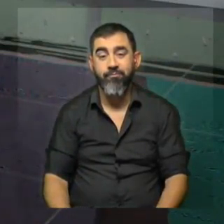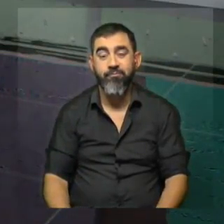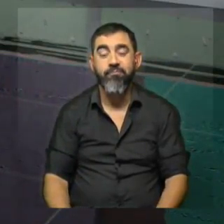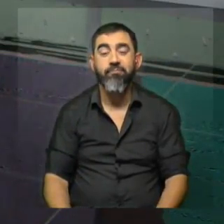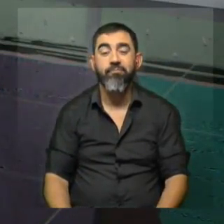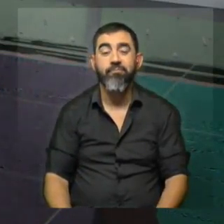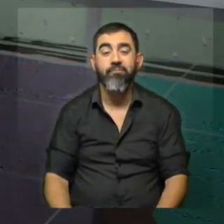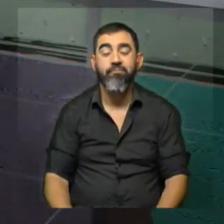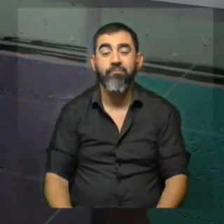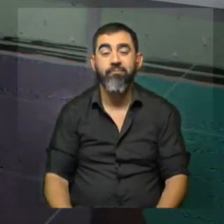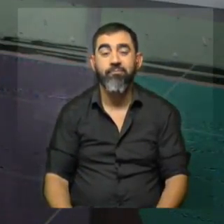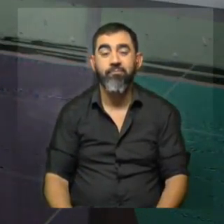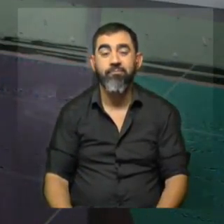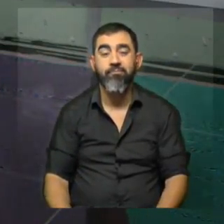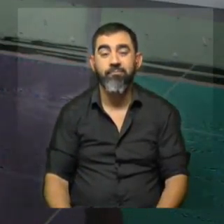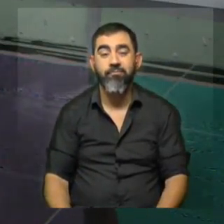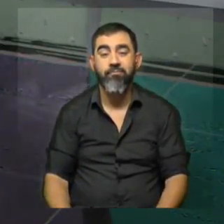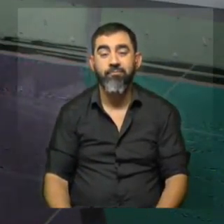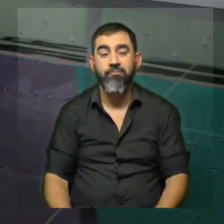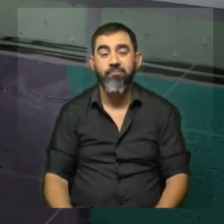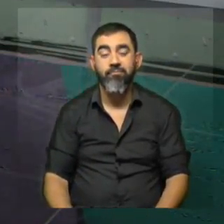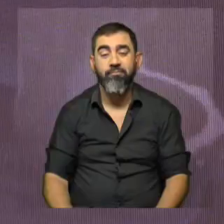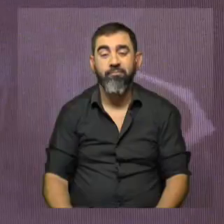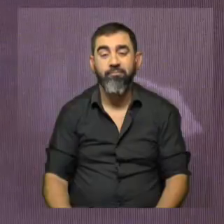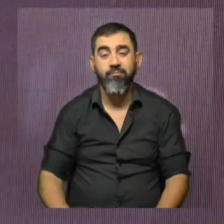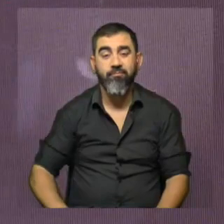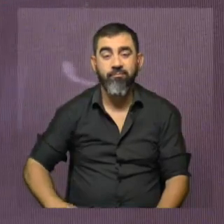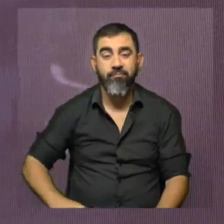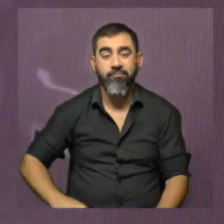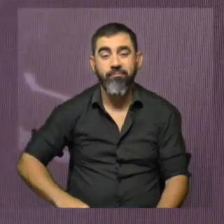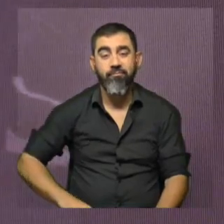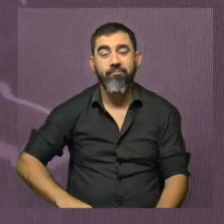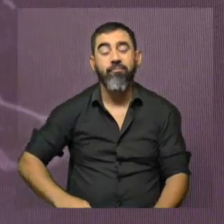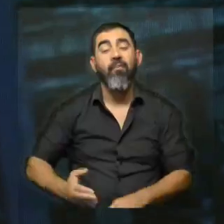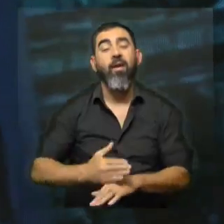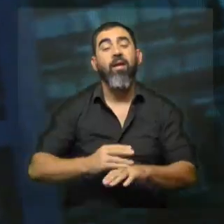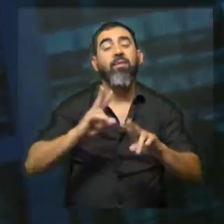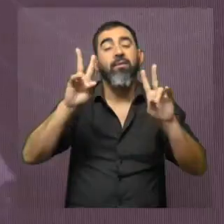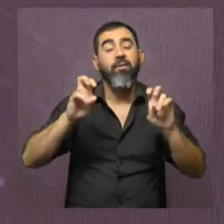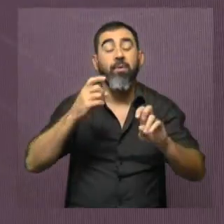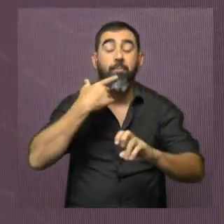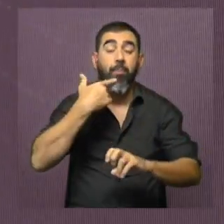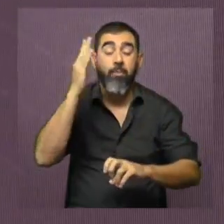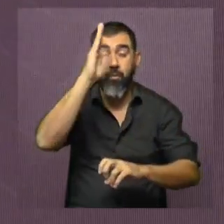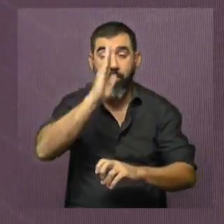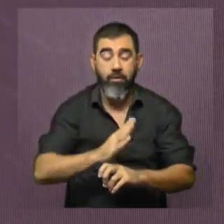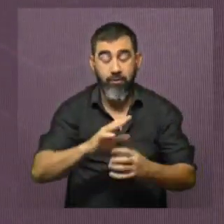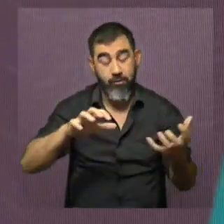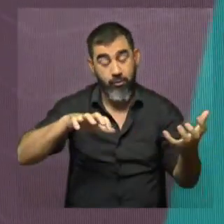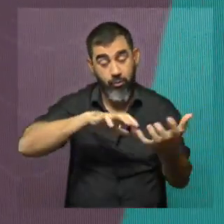razón. Bueno, vamos a cambiar de tema. Antes de meternos en otros temas, por ejemplo, Brasil, ¿serios? Que está bastante